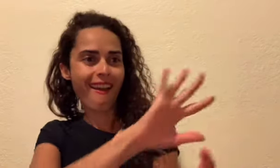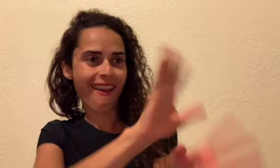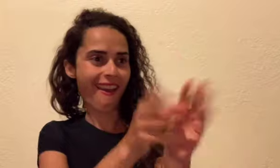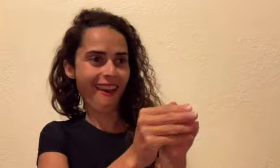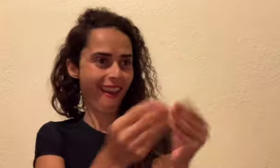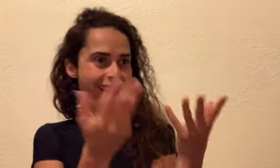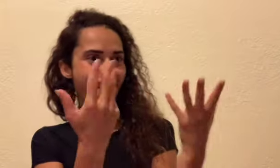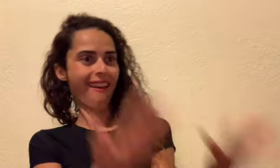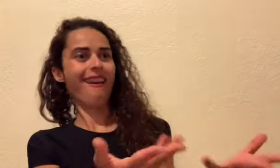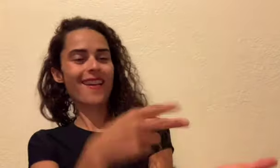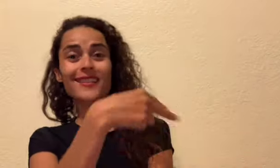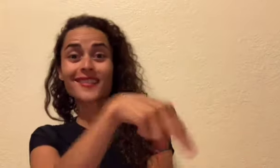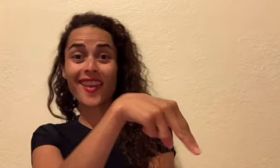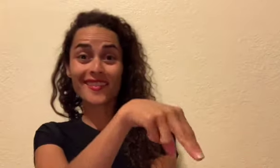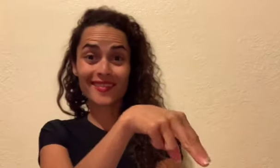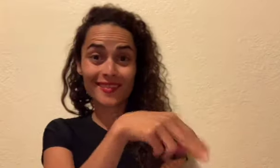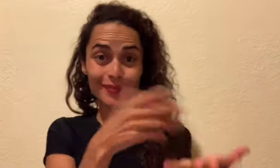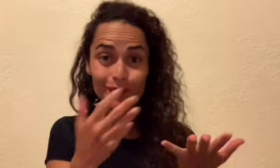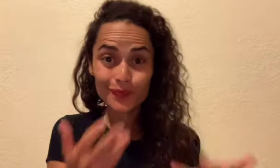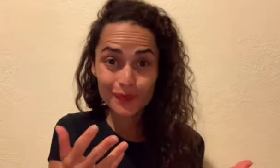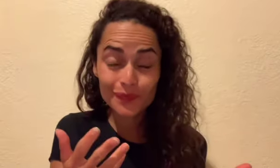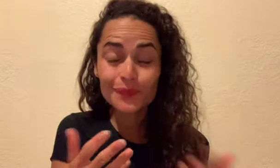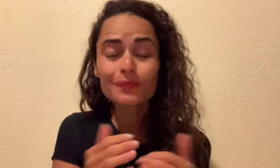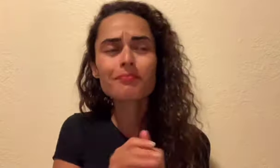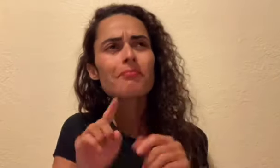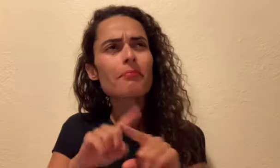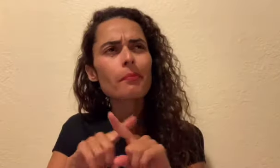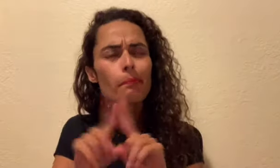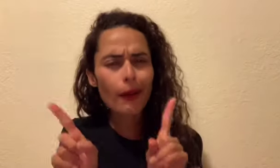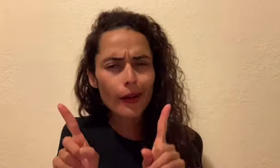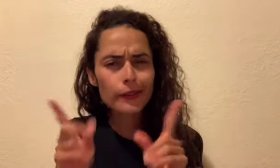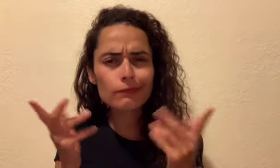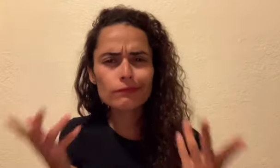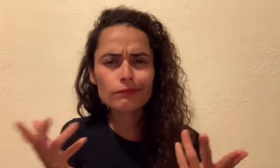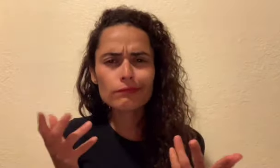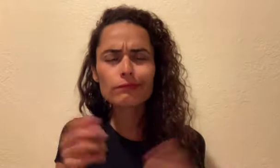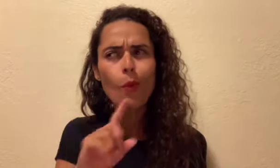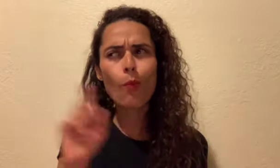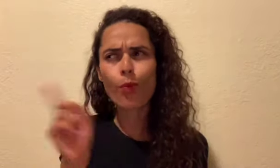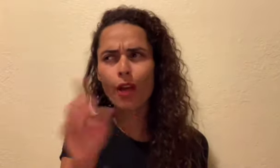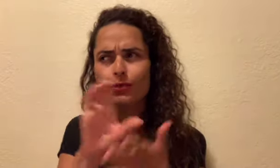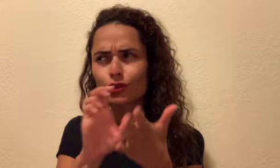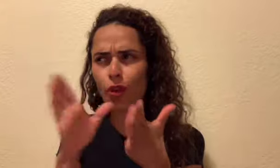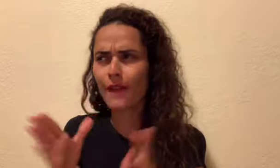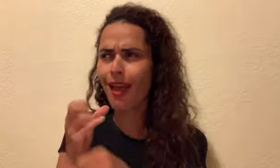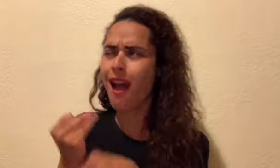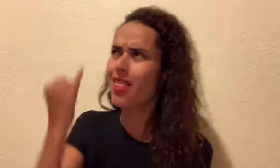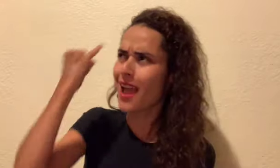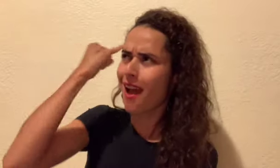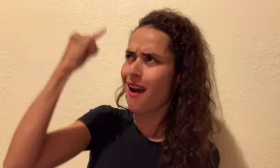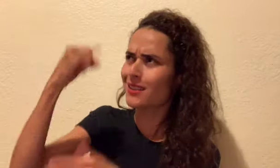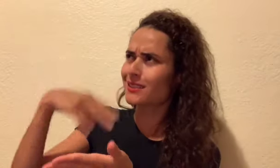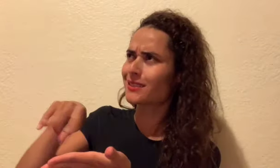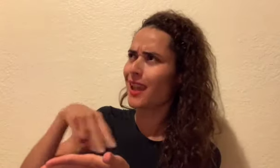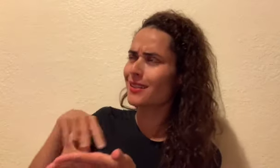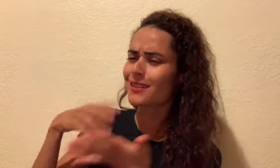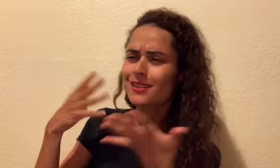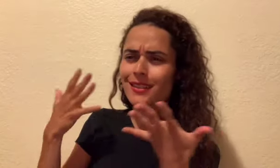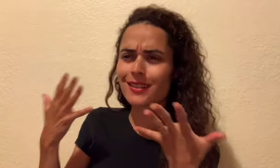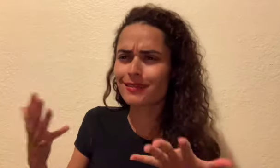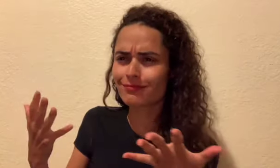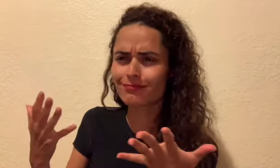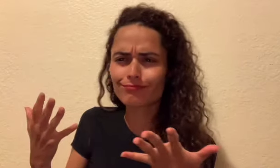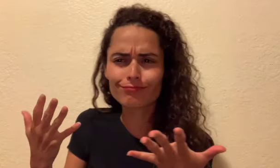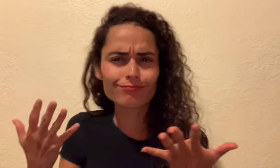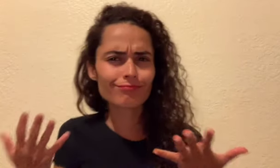alguien que une movimientos juntos para crear un baile. But where do choreographers get ideas for dances?